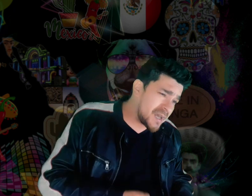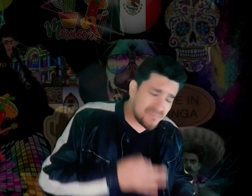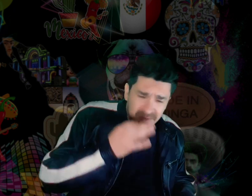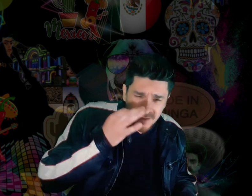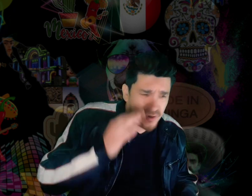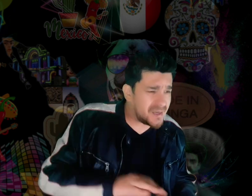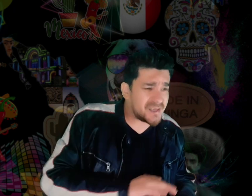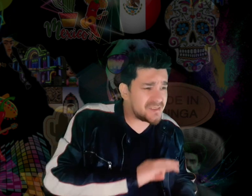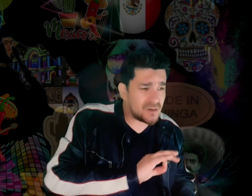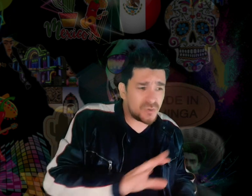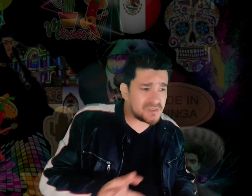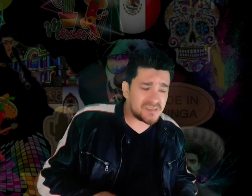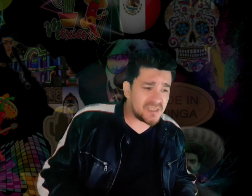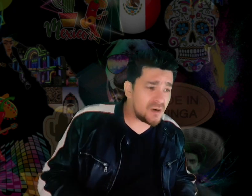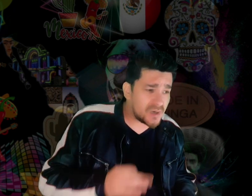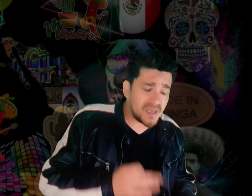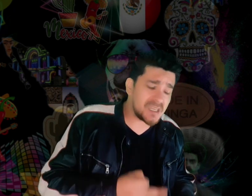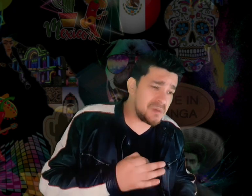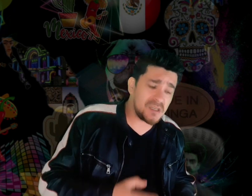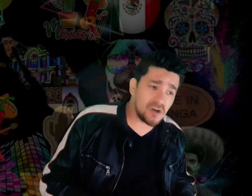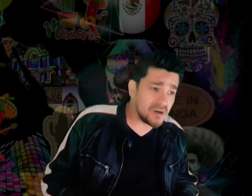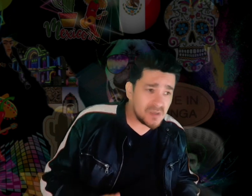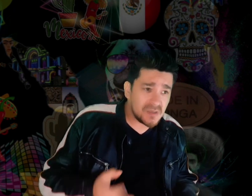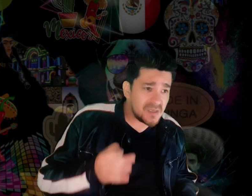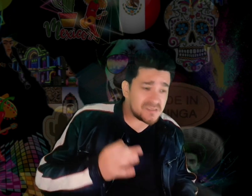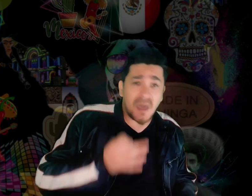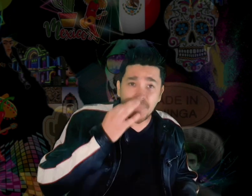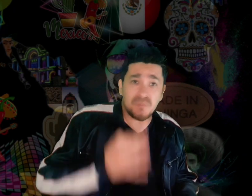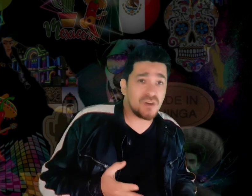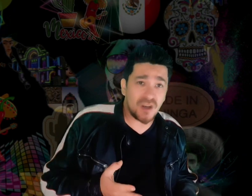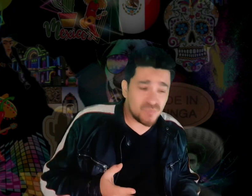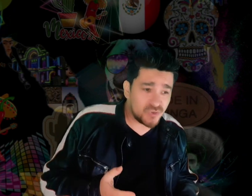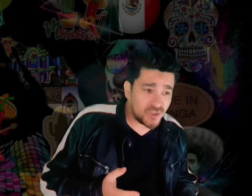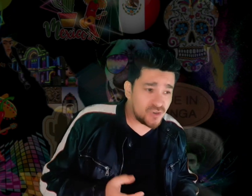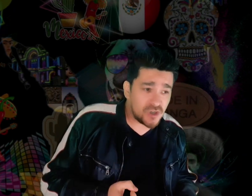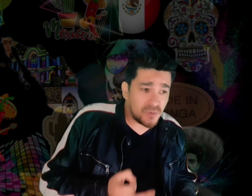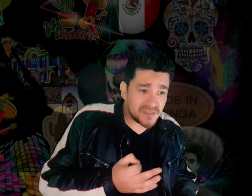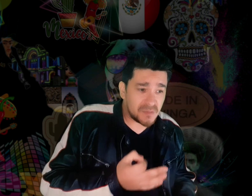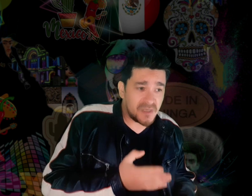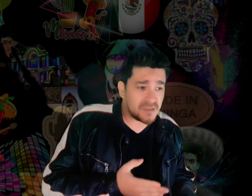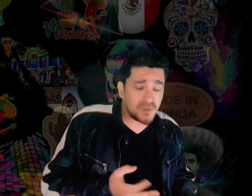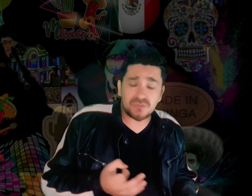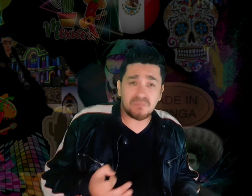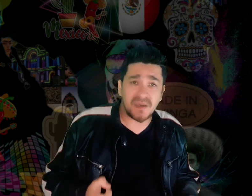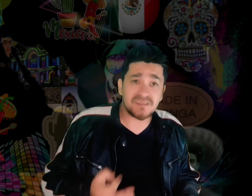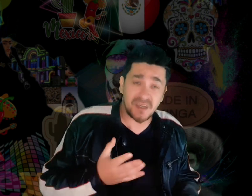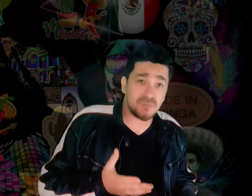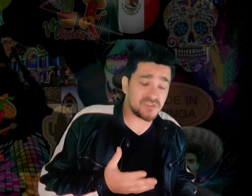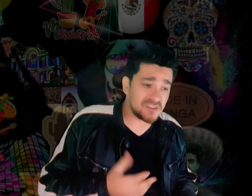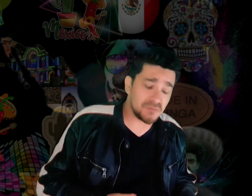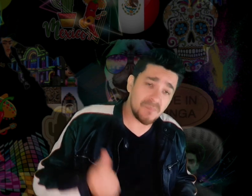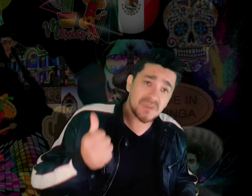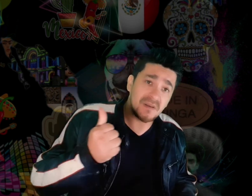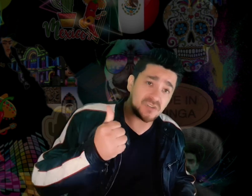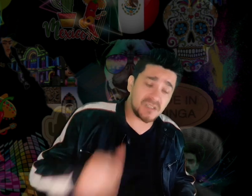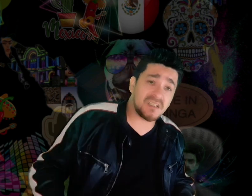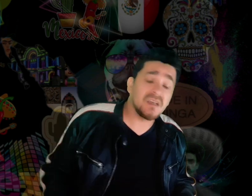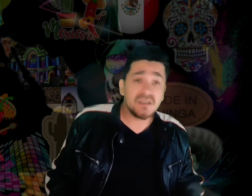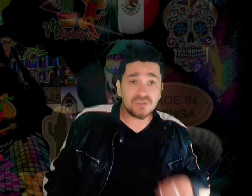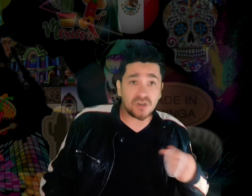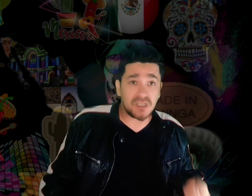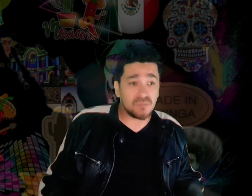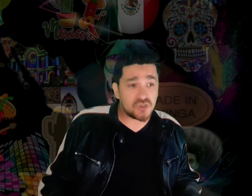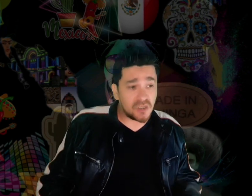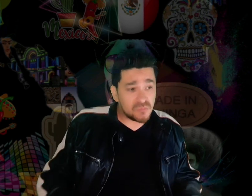y ojalá que se haga justicia, ojalá que México sea primero en el mundo, loco, porque se merece, porque es un país hermosísimo. Por eso,